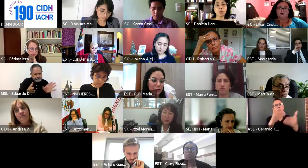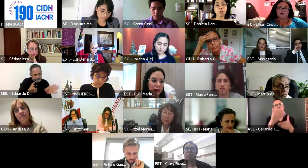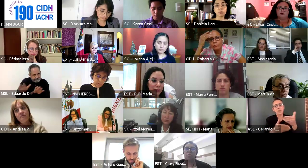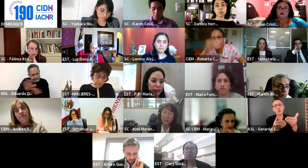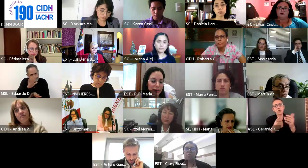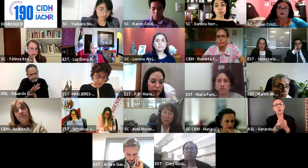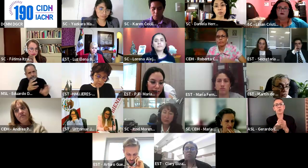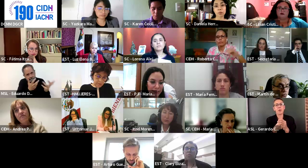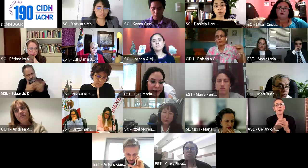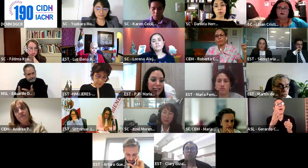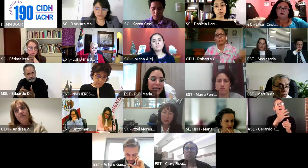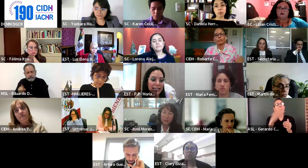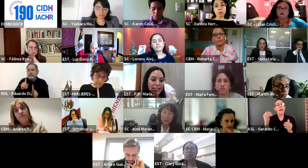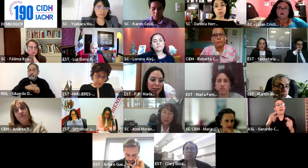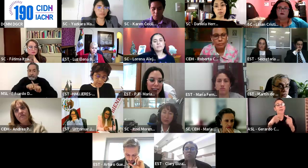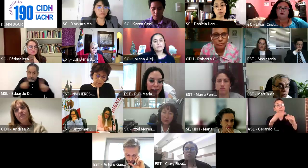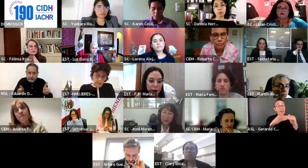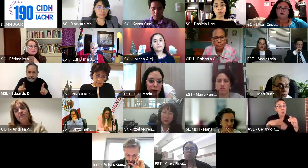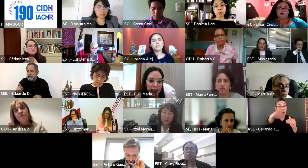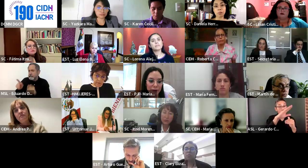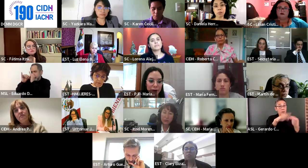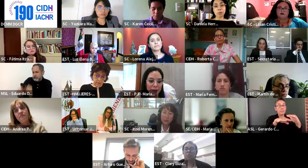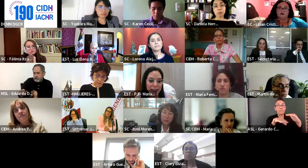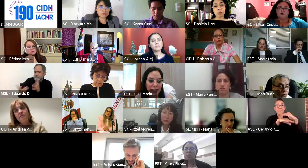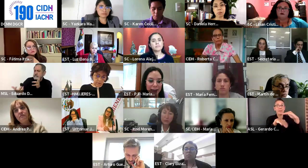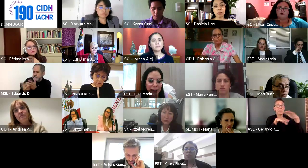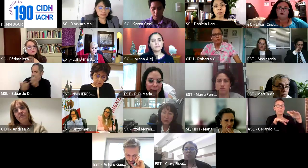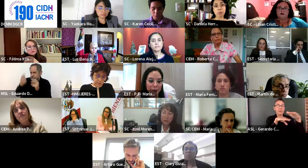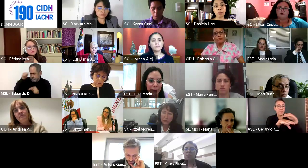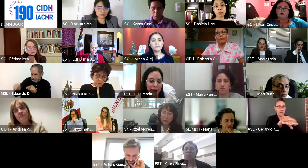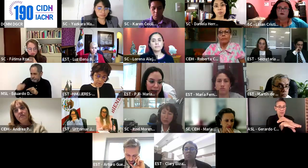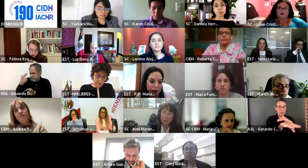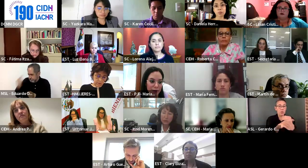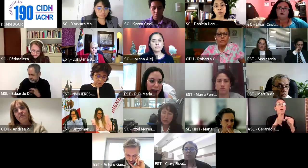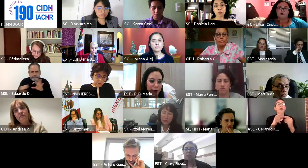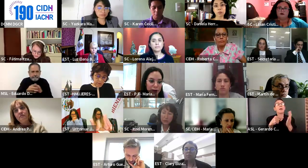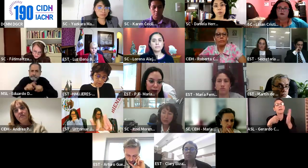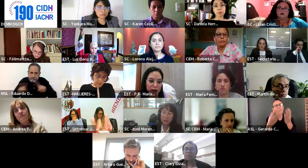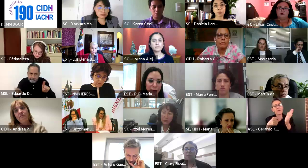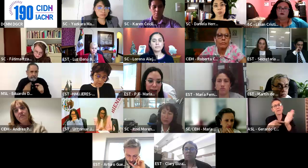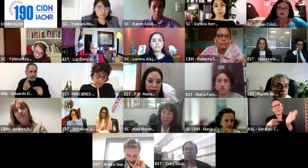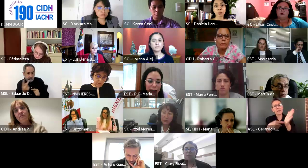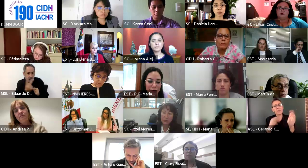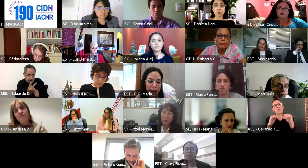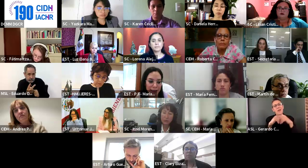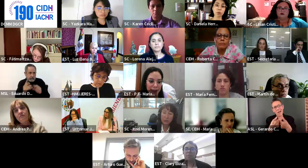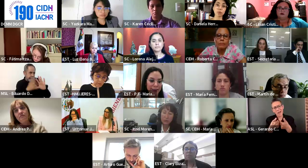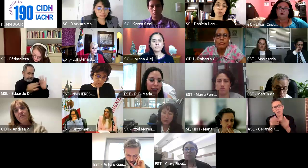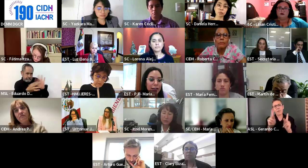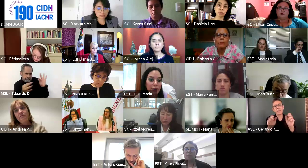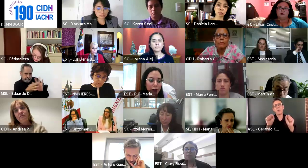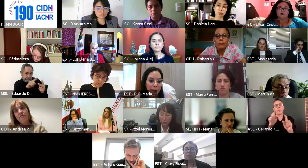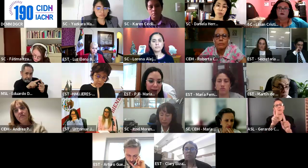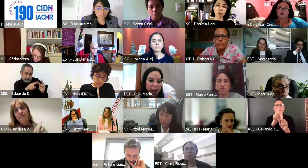distinguiéndolos de los ajustes razonables y dando ejemplos de la forma en que deben implementarlos las personas operadoras